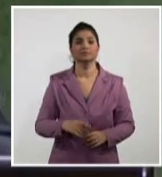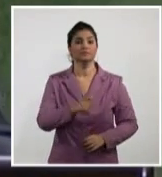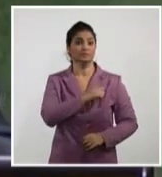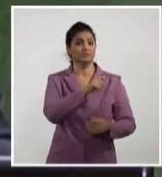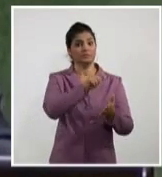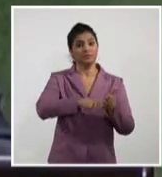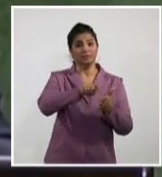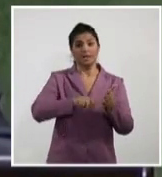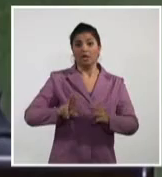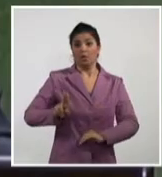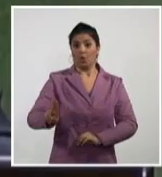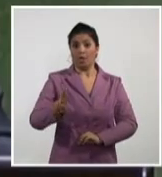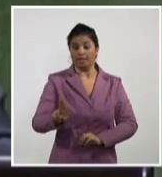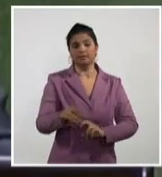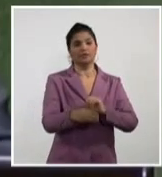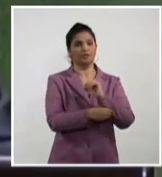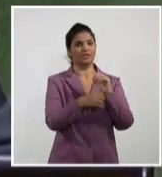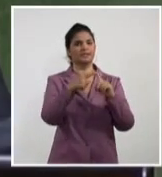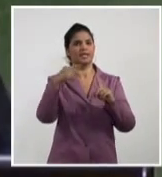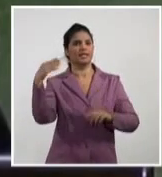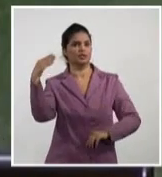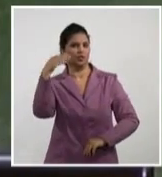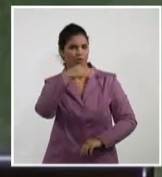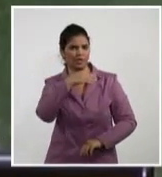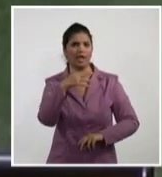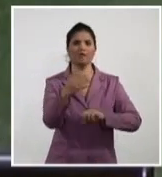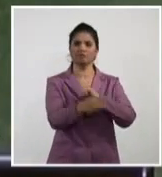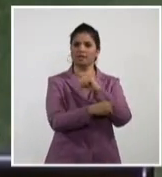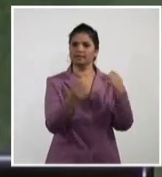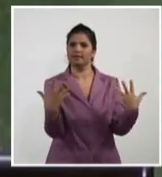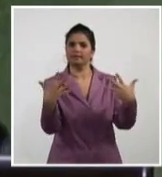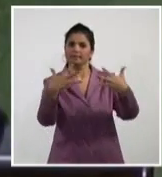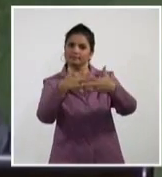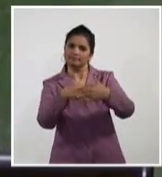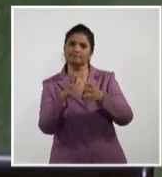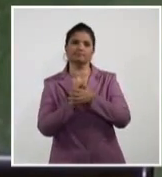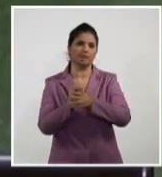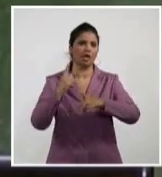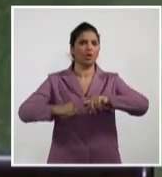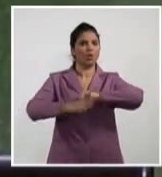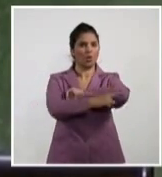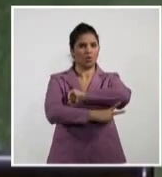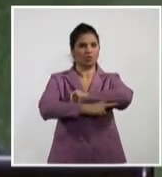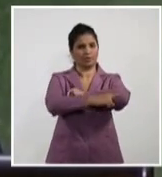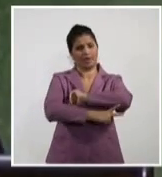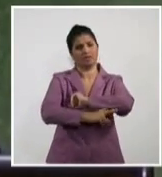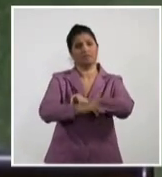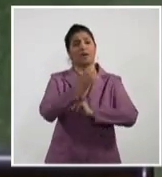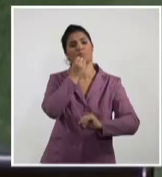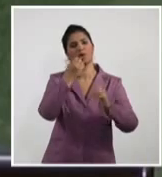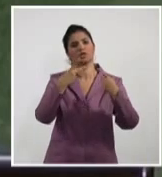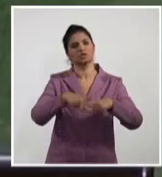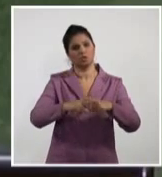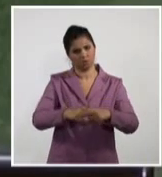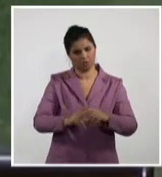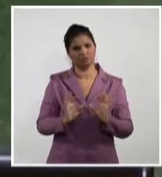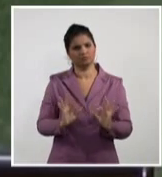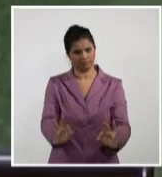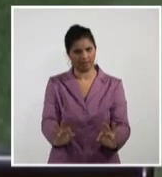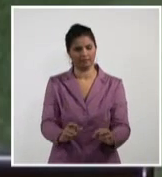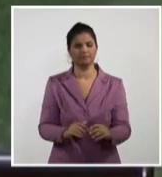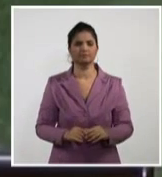de tecnología e inteligencia artificial y marcos de seguridad potencialmente conflictivos. Ya es hora de renovar